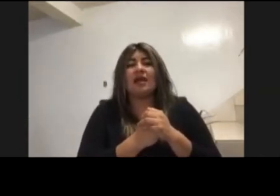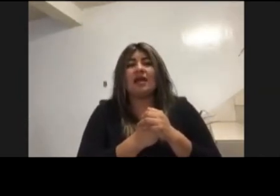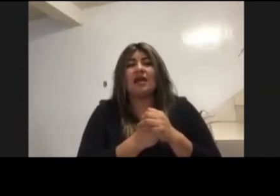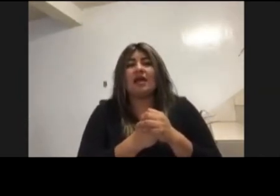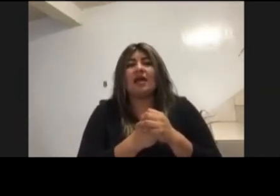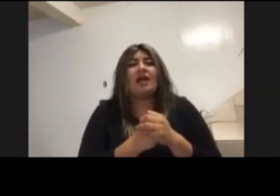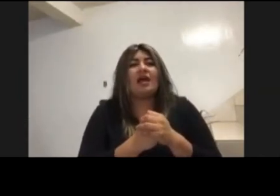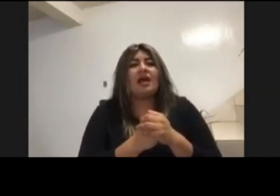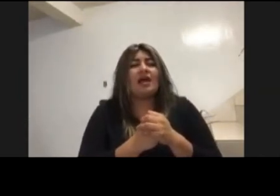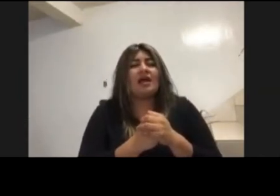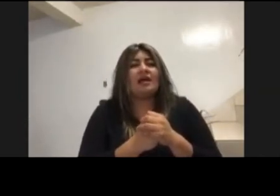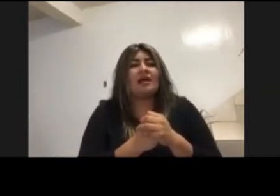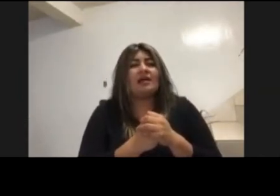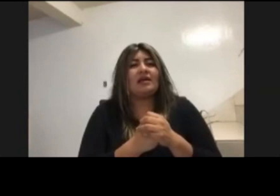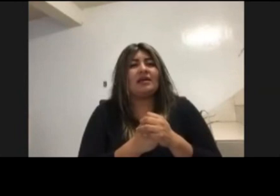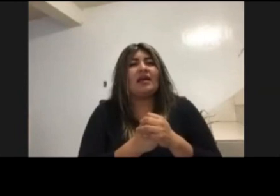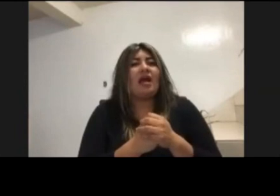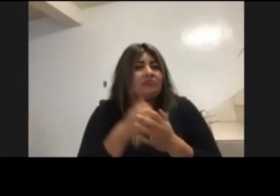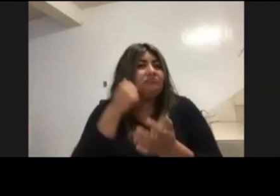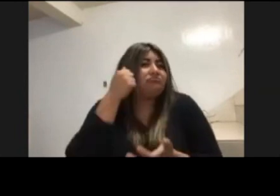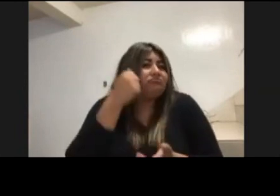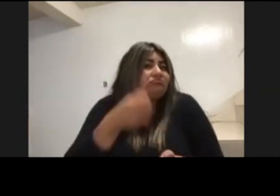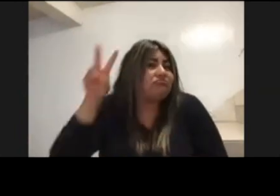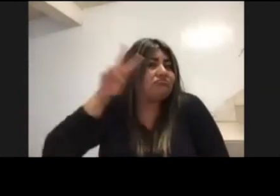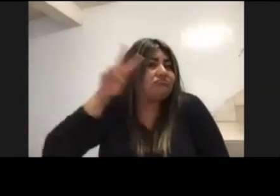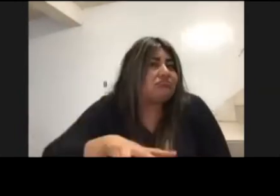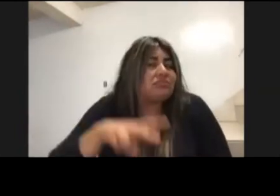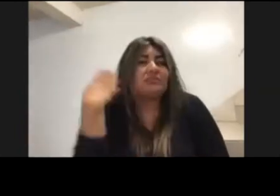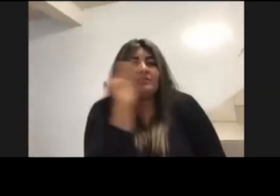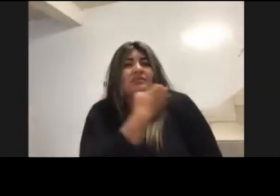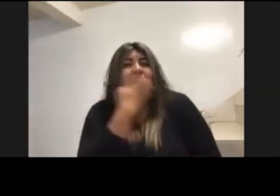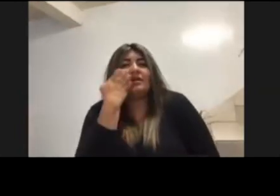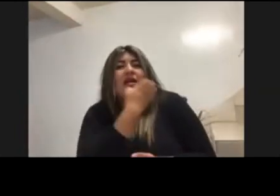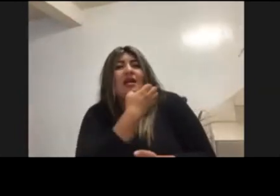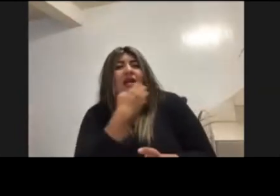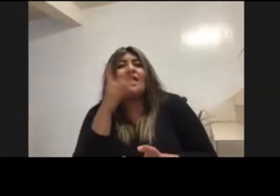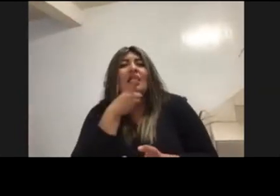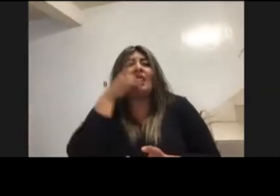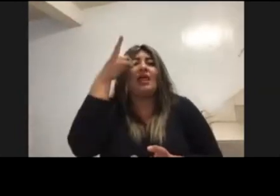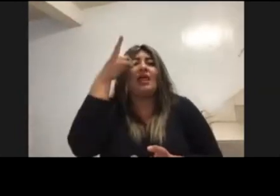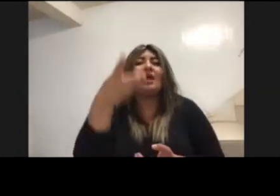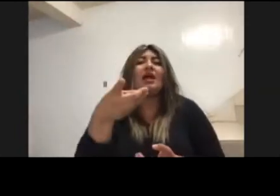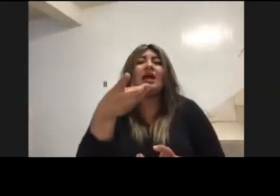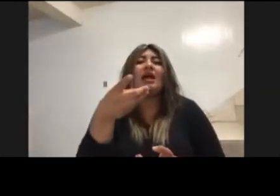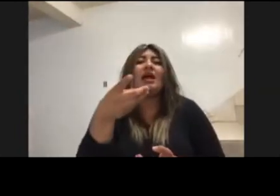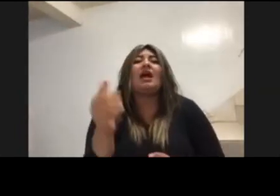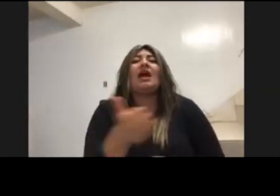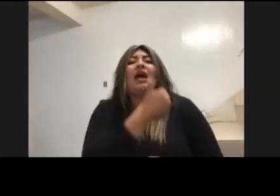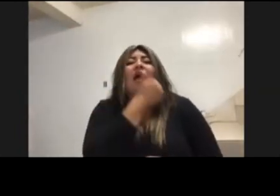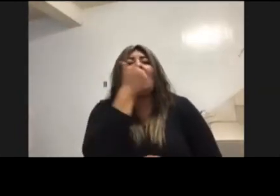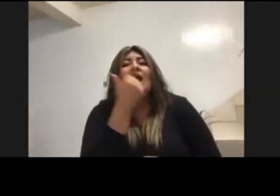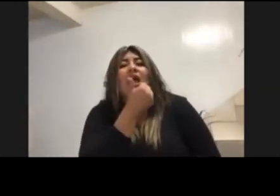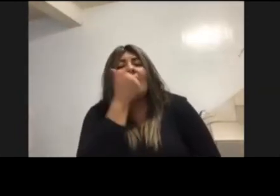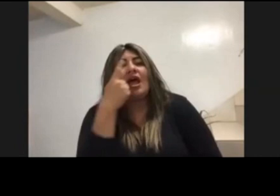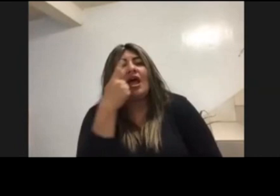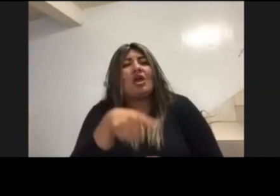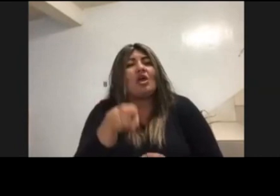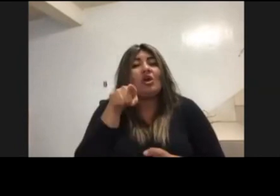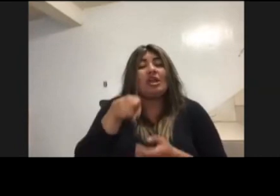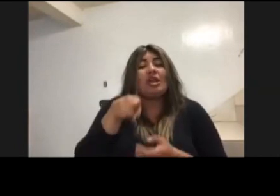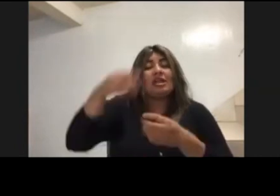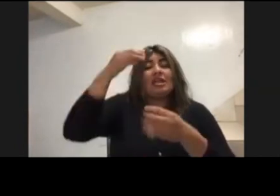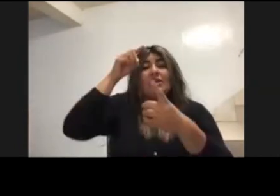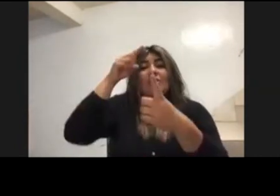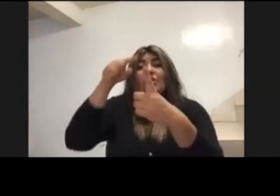con una autonomía para la escuela lo suficiente para decir, este alumno con este aprendizaje sobre este